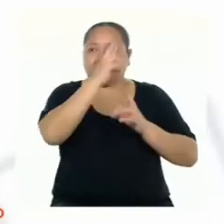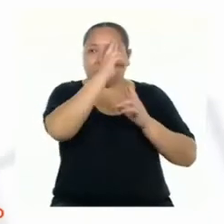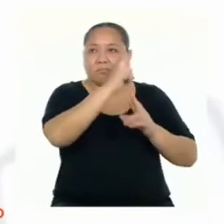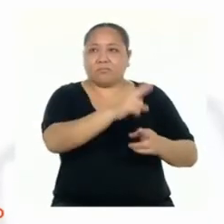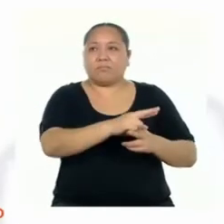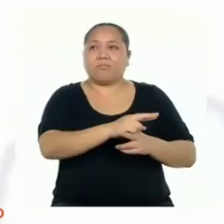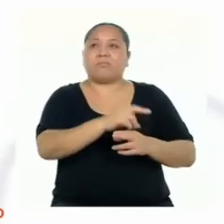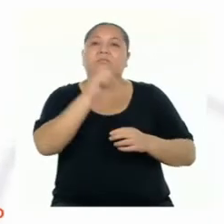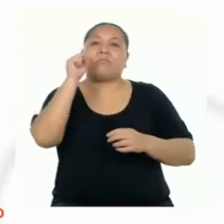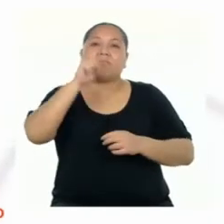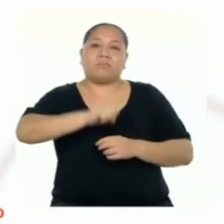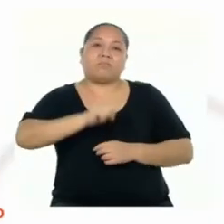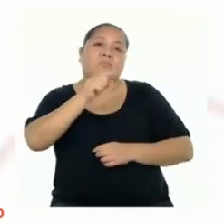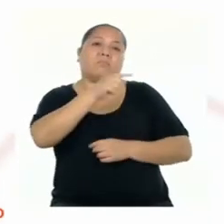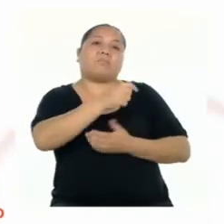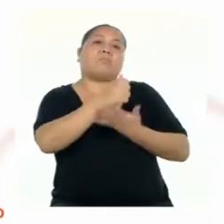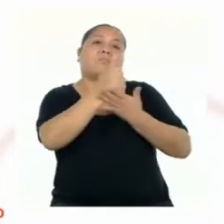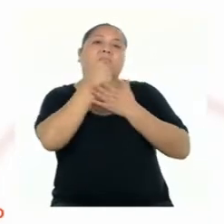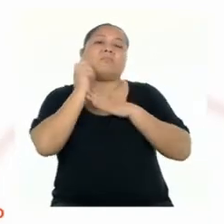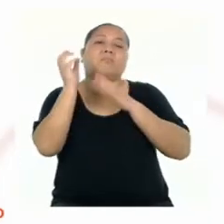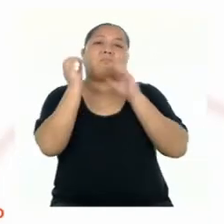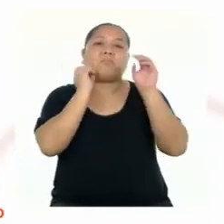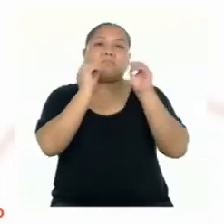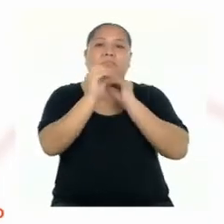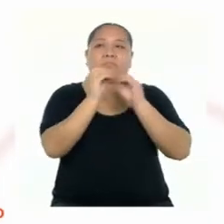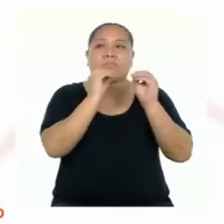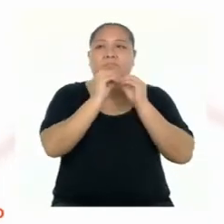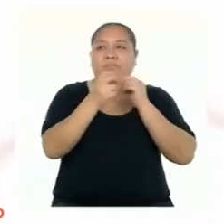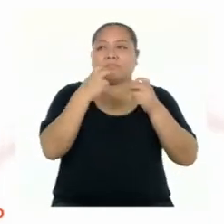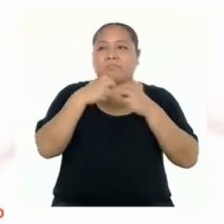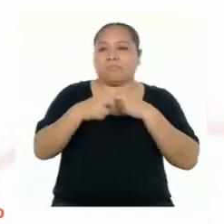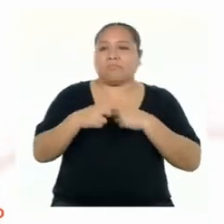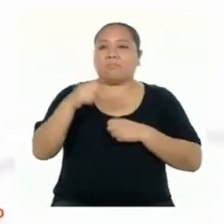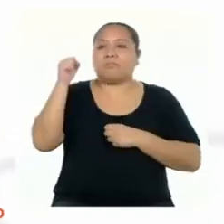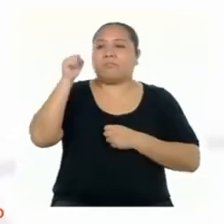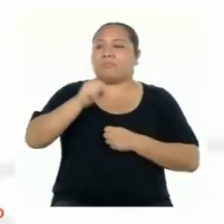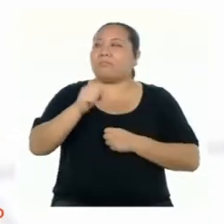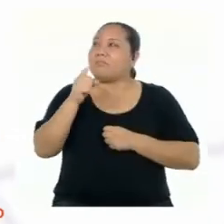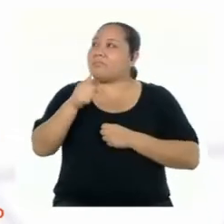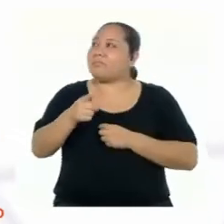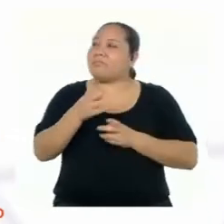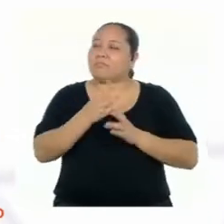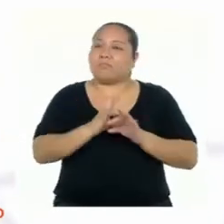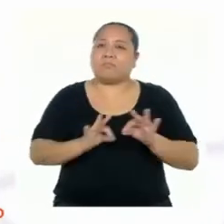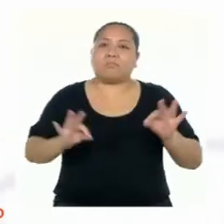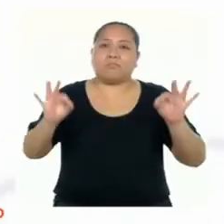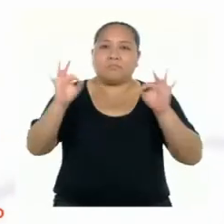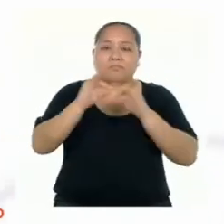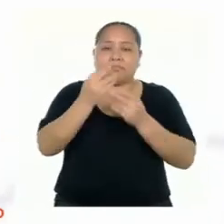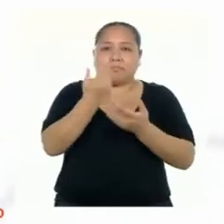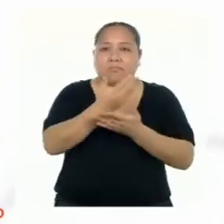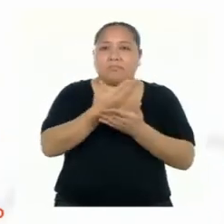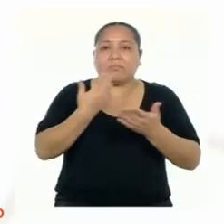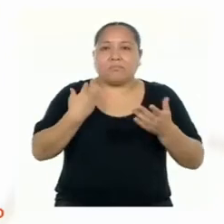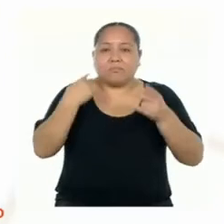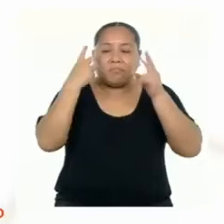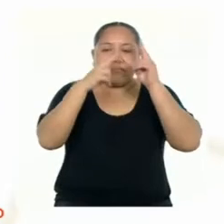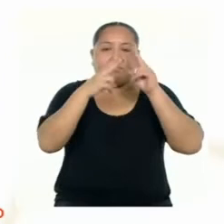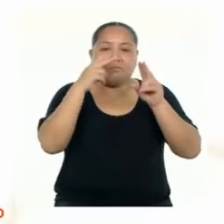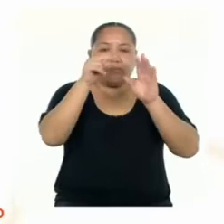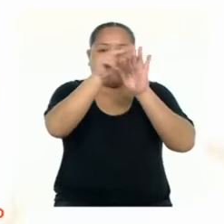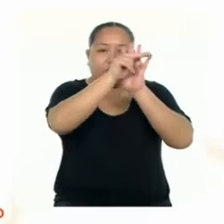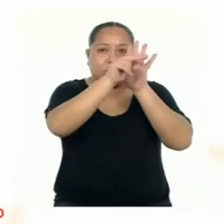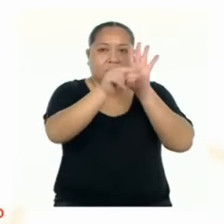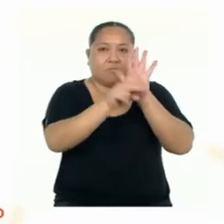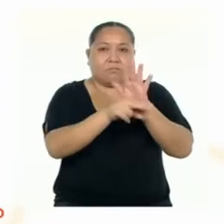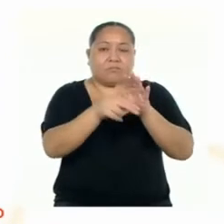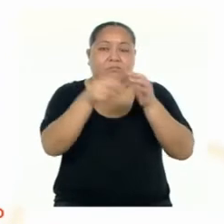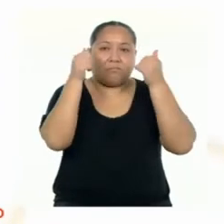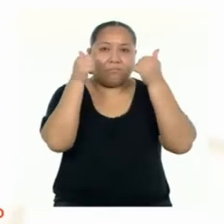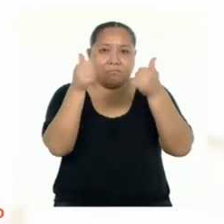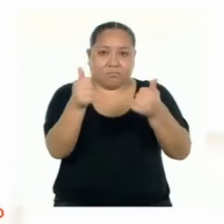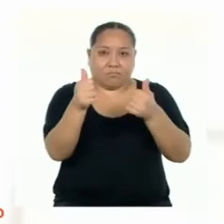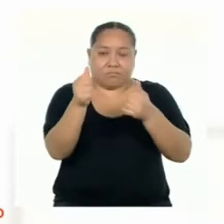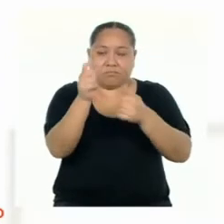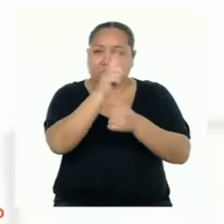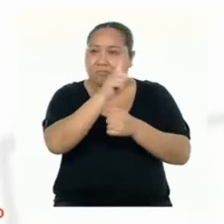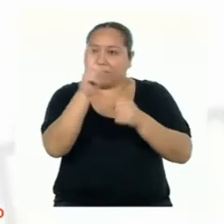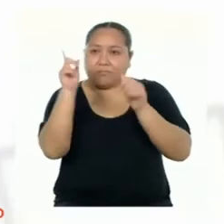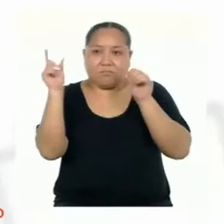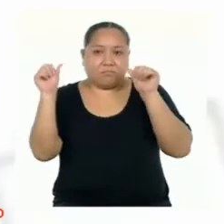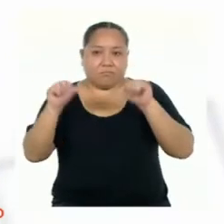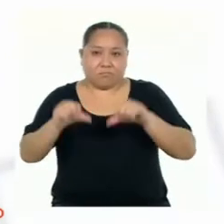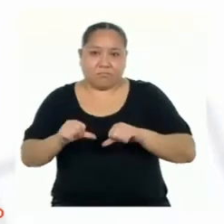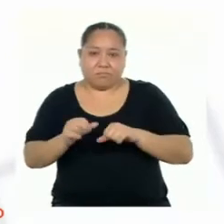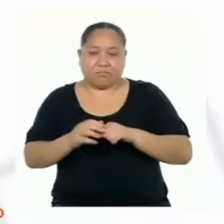casas. Efectivamente, es bastante importante que antes de determinar si una norma funciona o